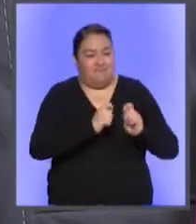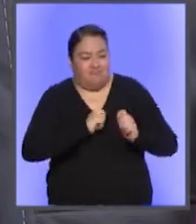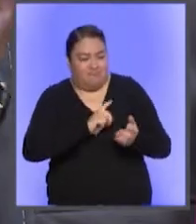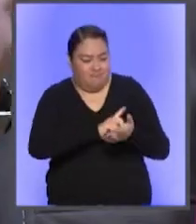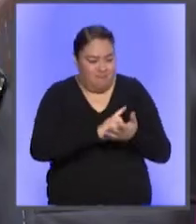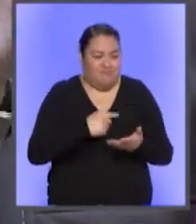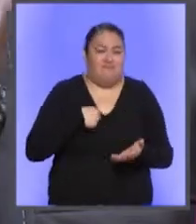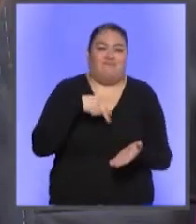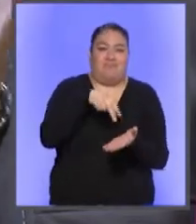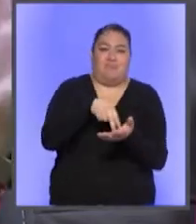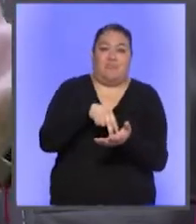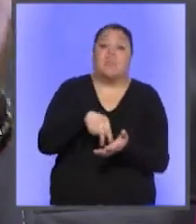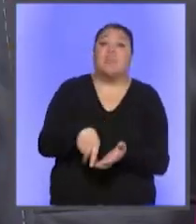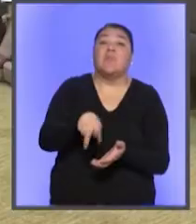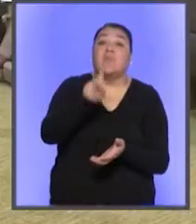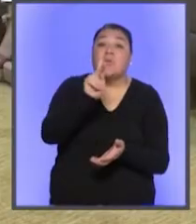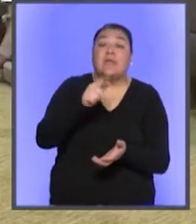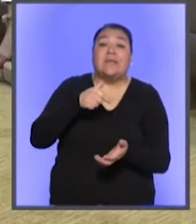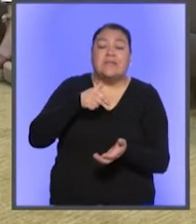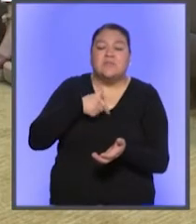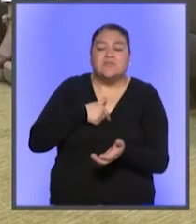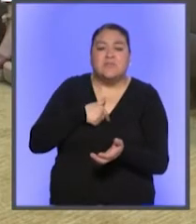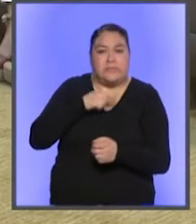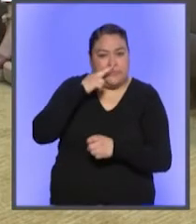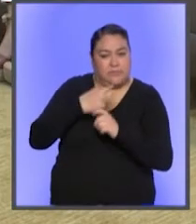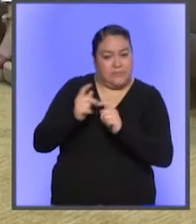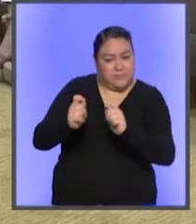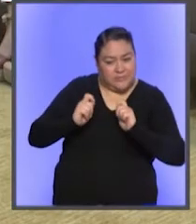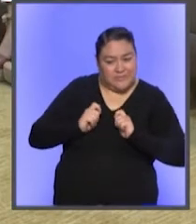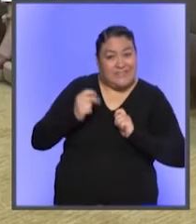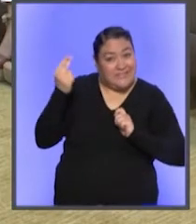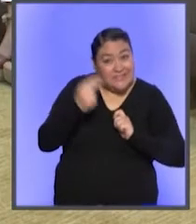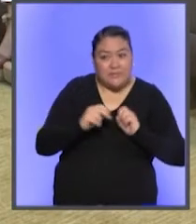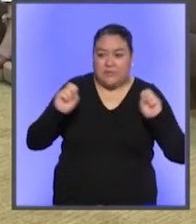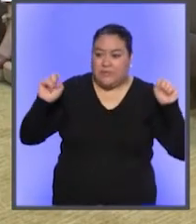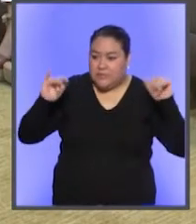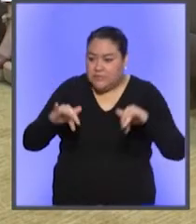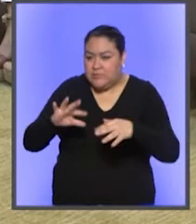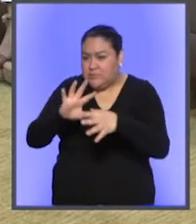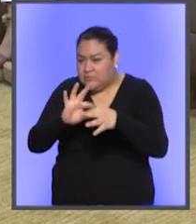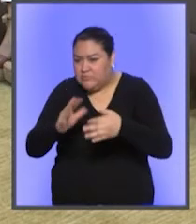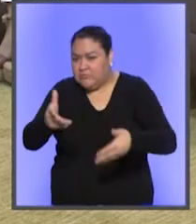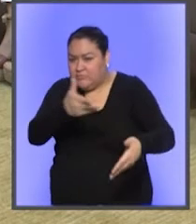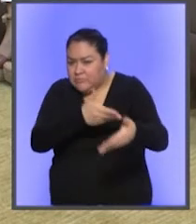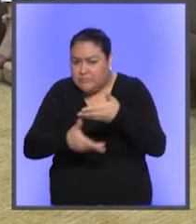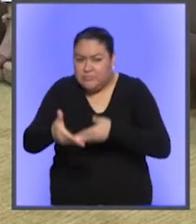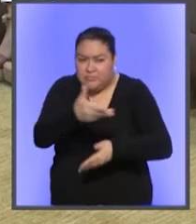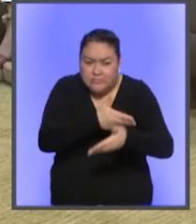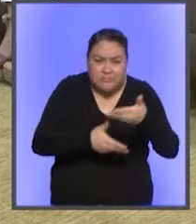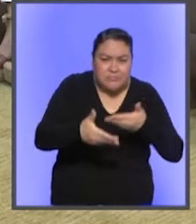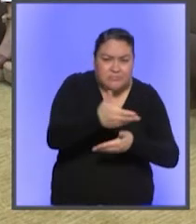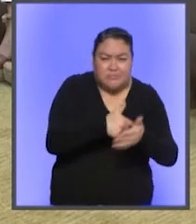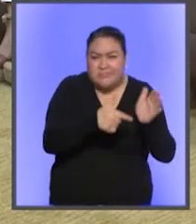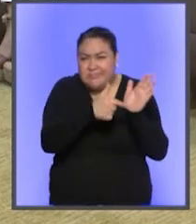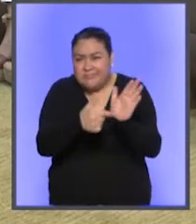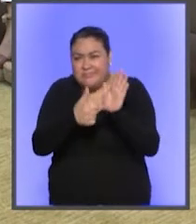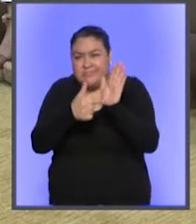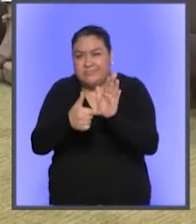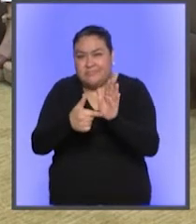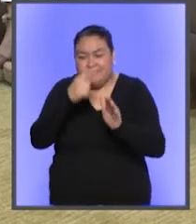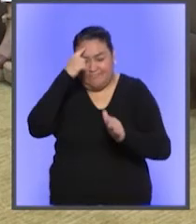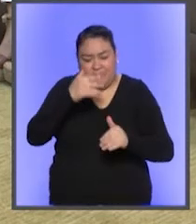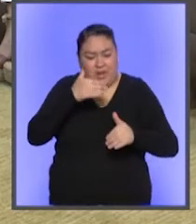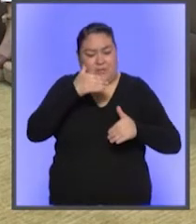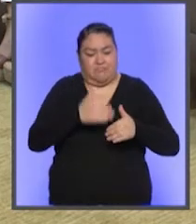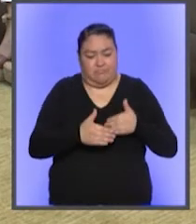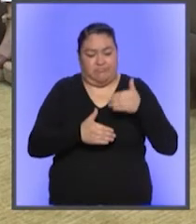también me llevo la tarea de seguir provocando Estos espacios de seguir trabajando en pro